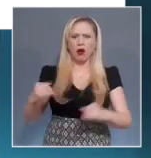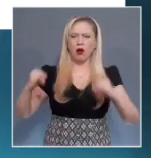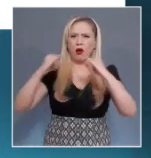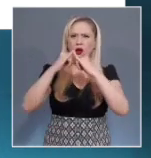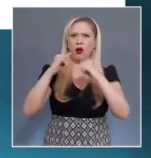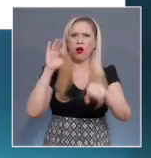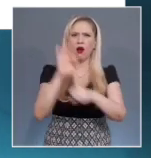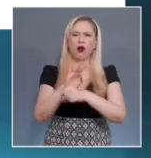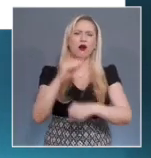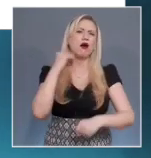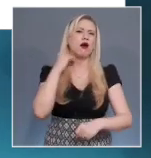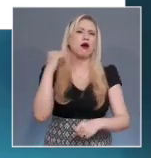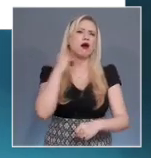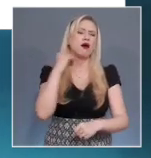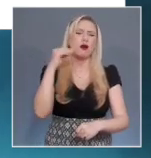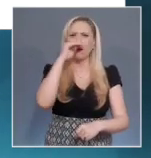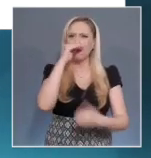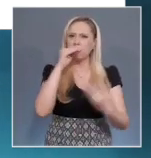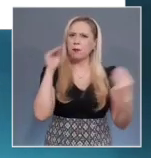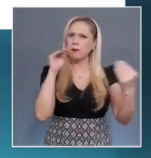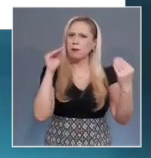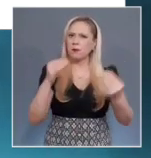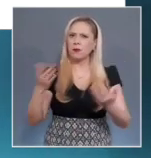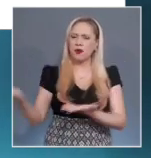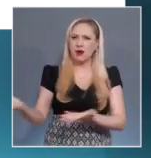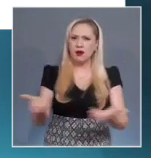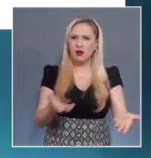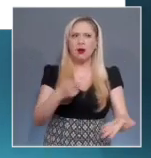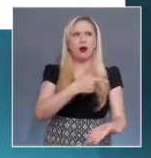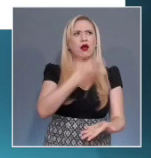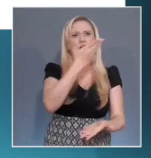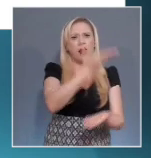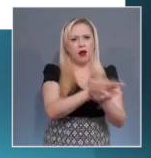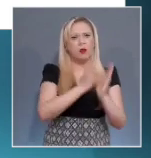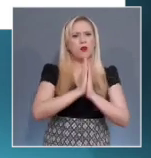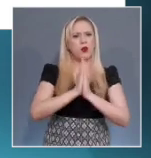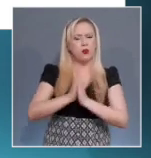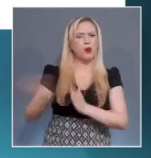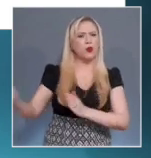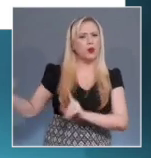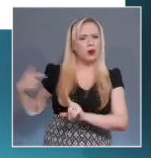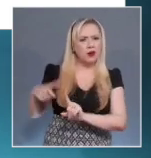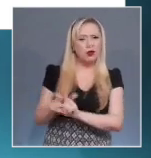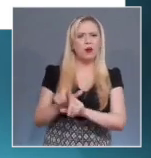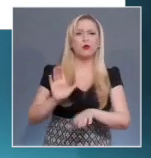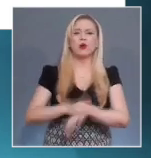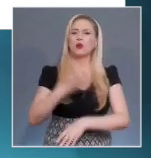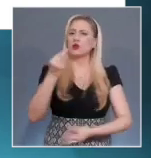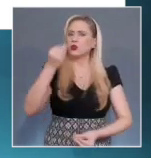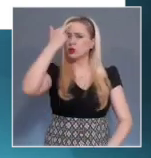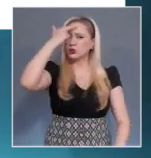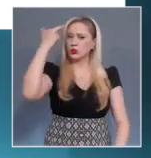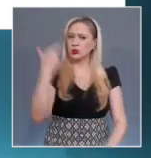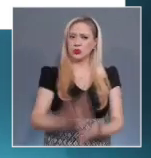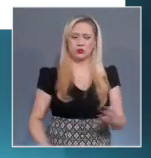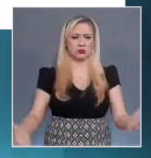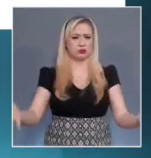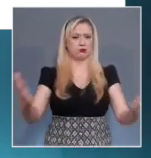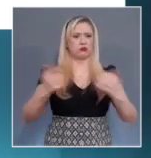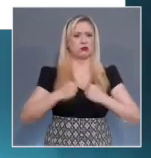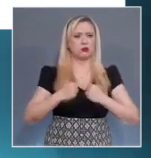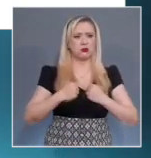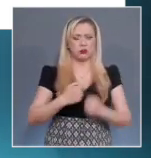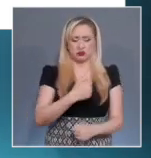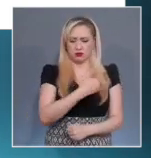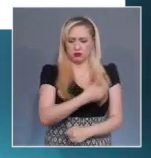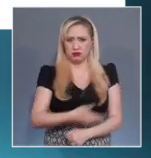Federal, a pesar de que la afectada solicitó dicho respaldo ante las múltiples violaciones que se han presentado durante este proceso.